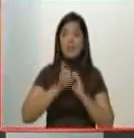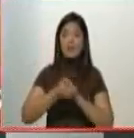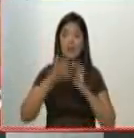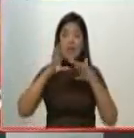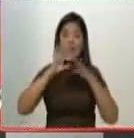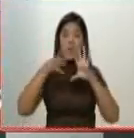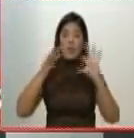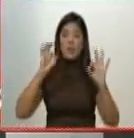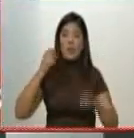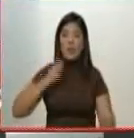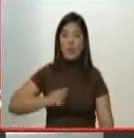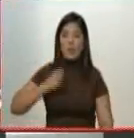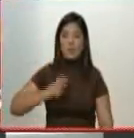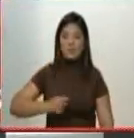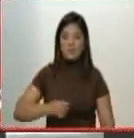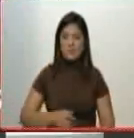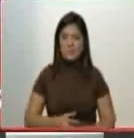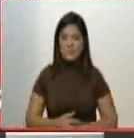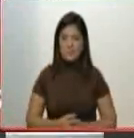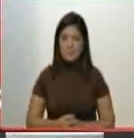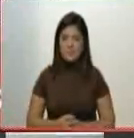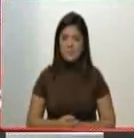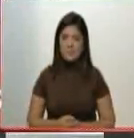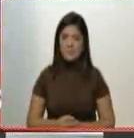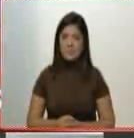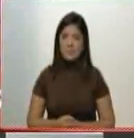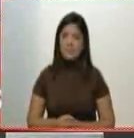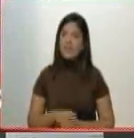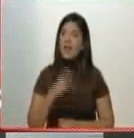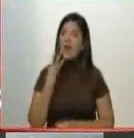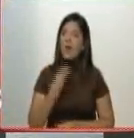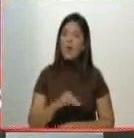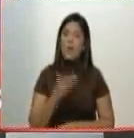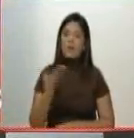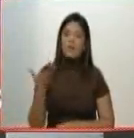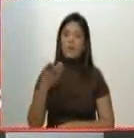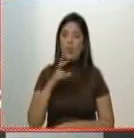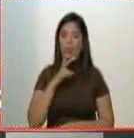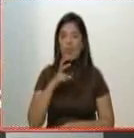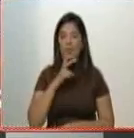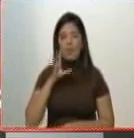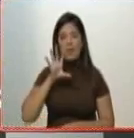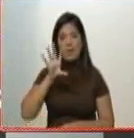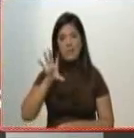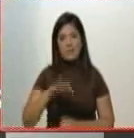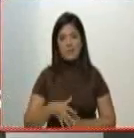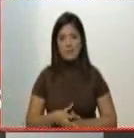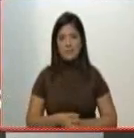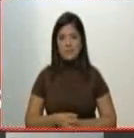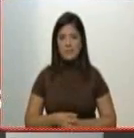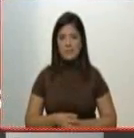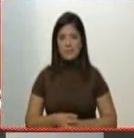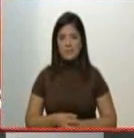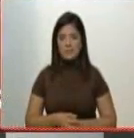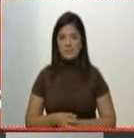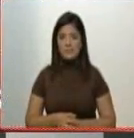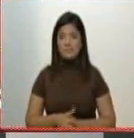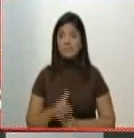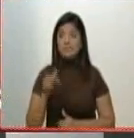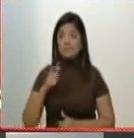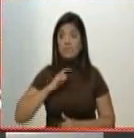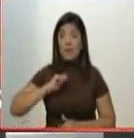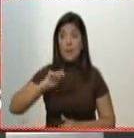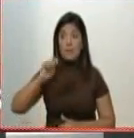panamericanos, nuestras campeonas panamericanas, la juventud de oro de nuestra patria. Esta medalla que